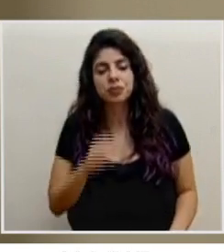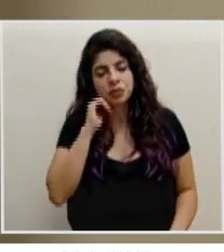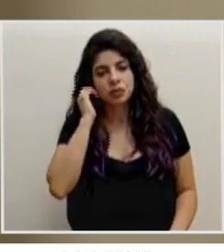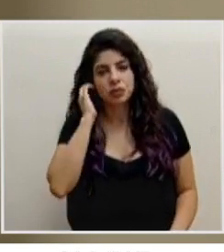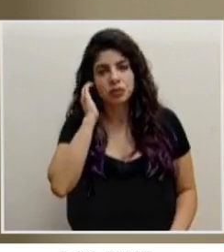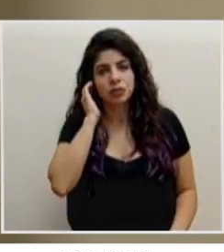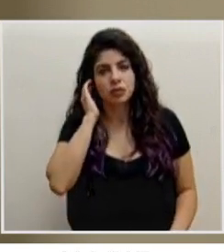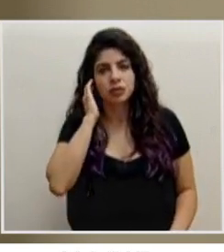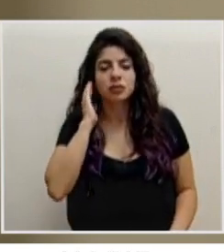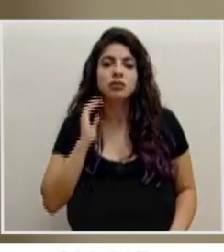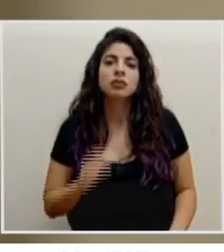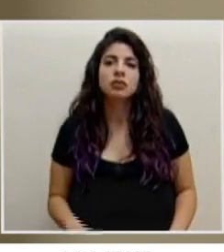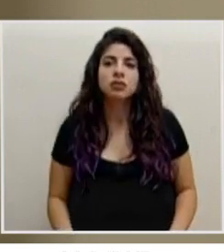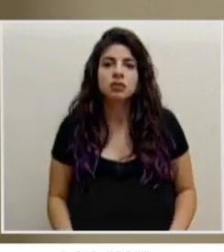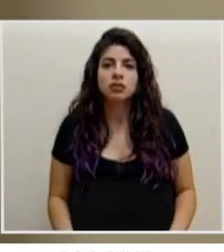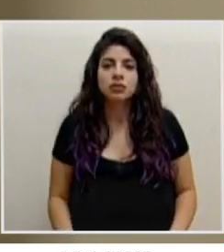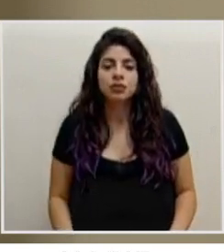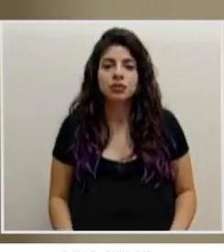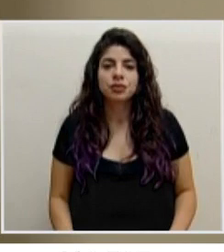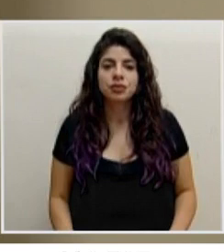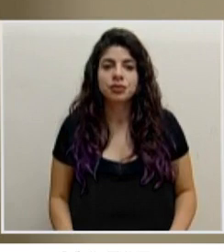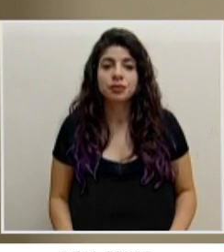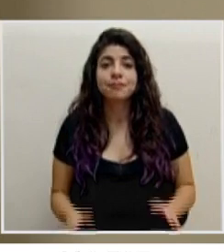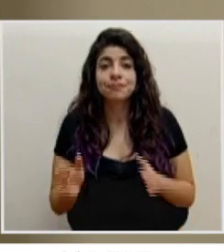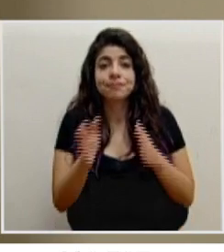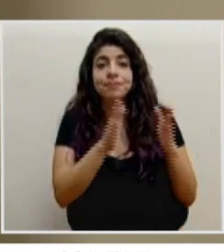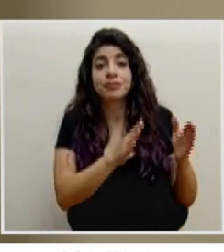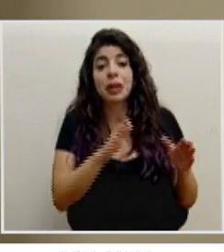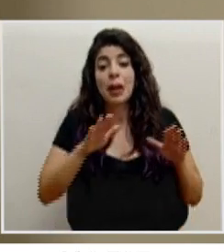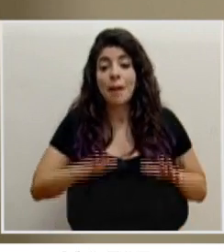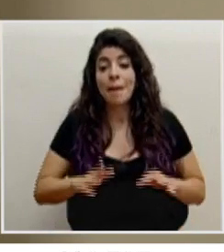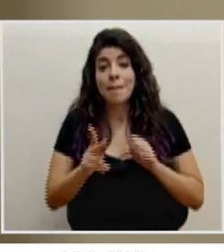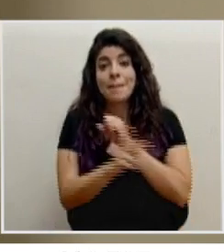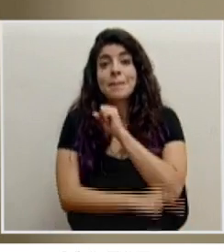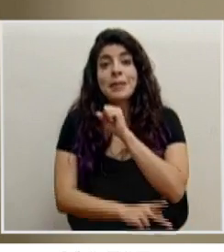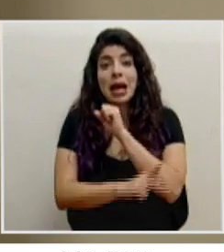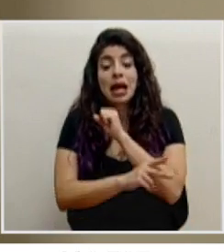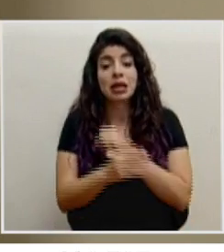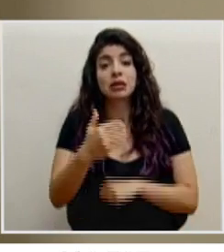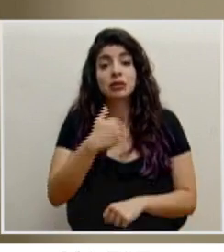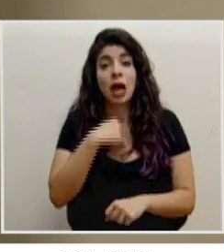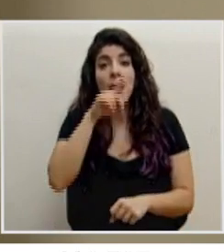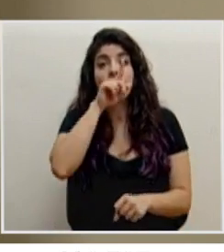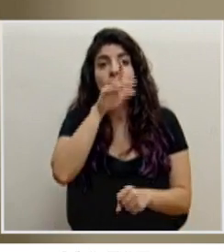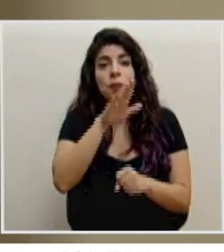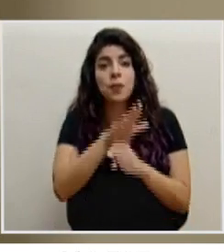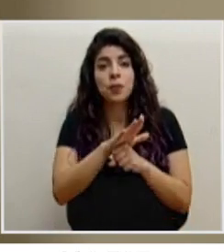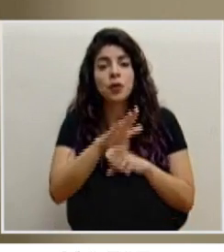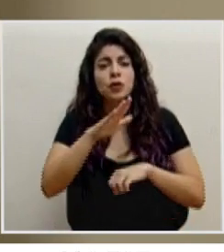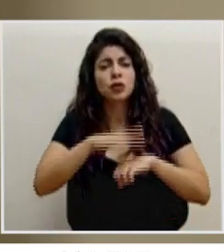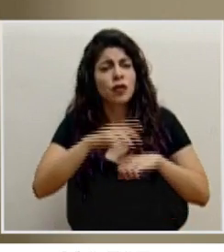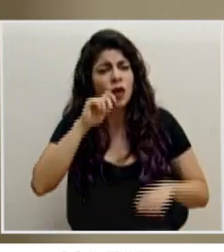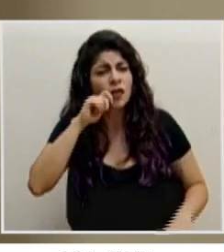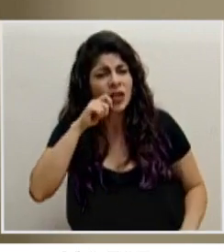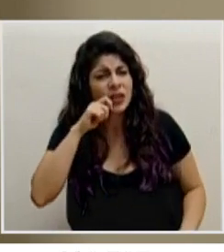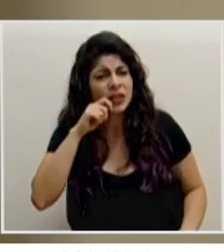Con respecto a el compromiso país que usted decía, ¿era con respecto a la